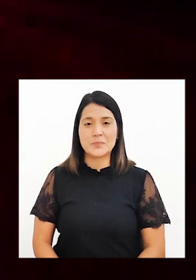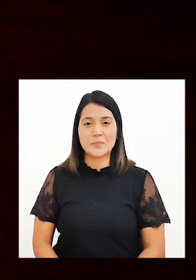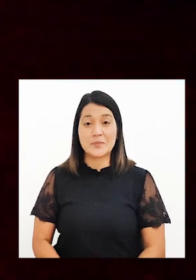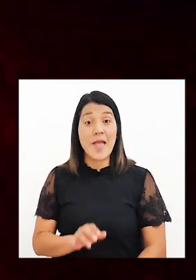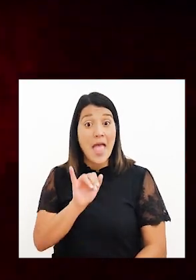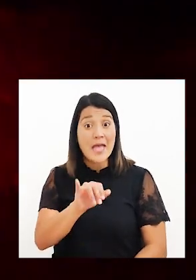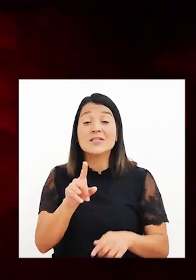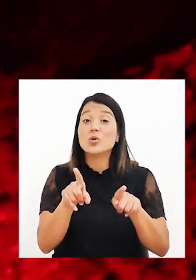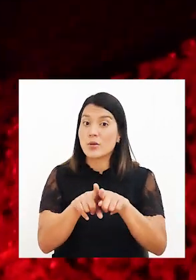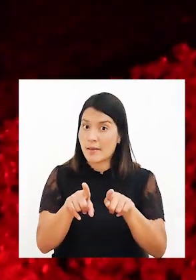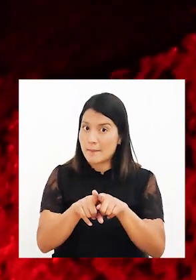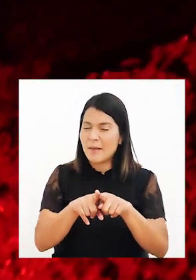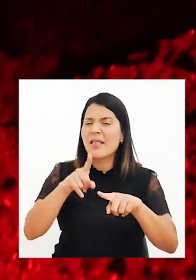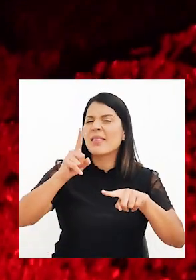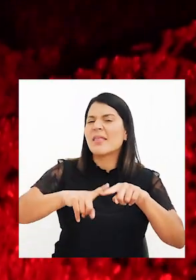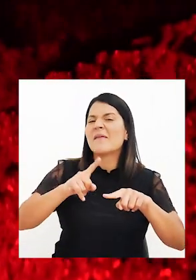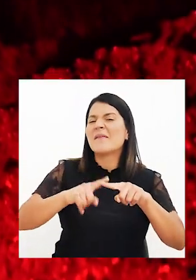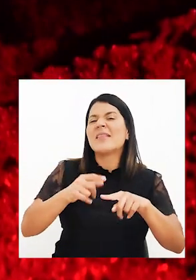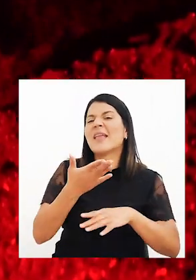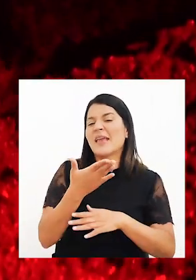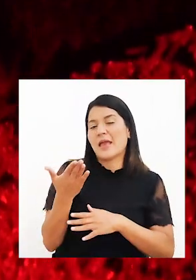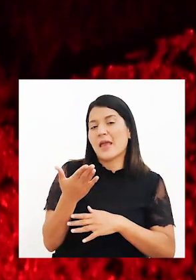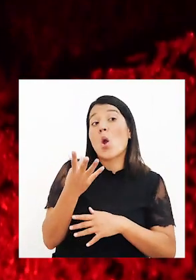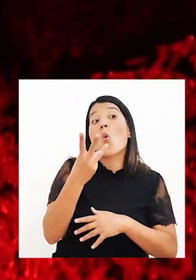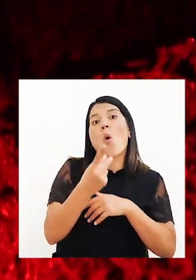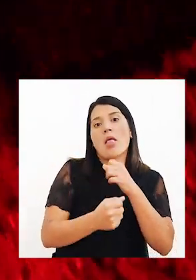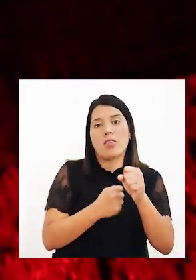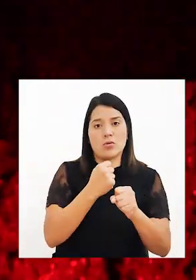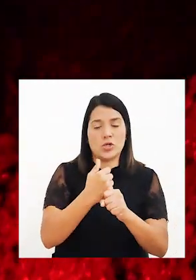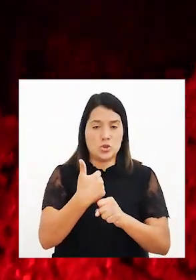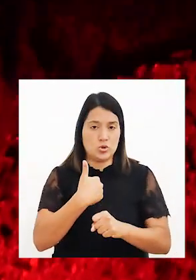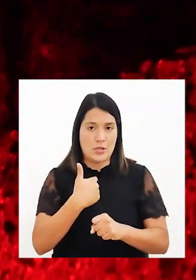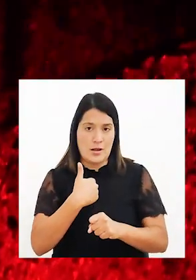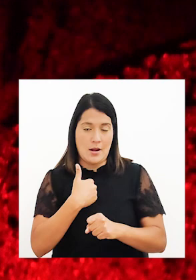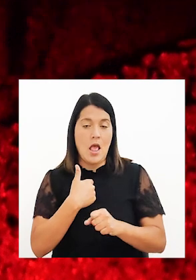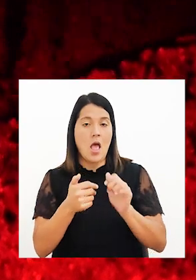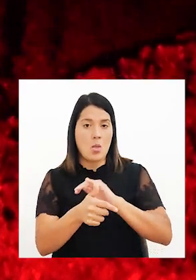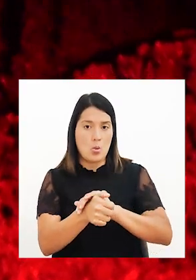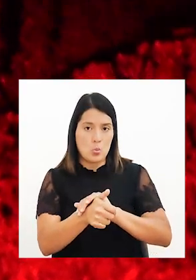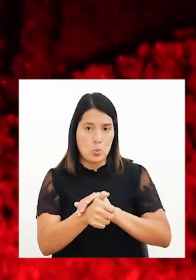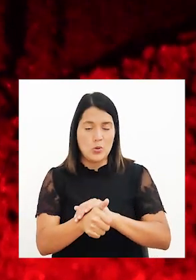Esto también va a depender de la edad de la tortuga.